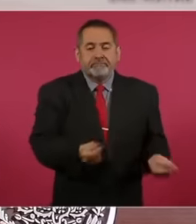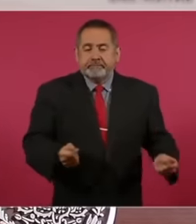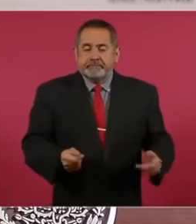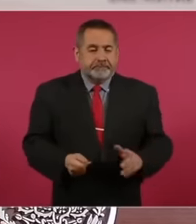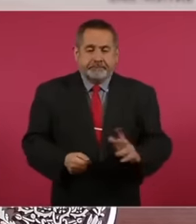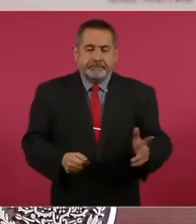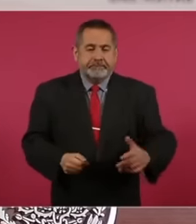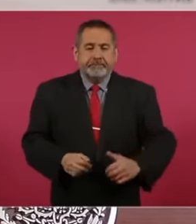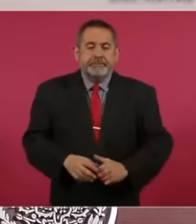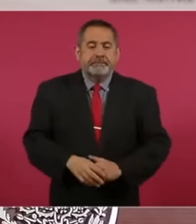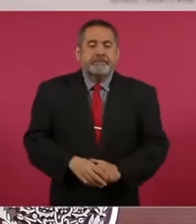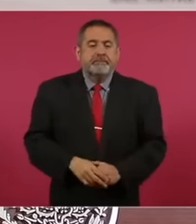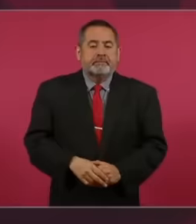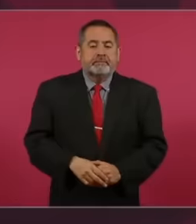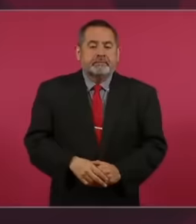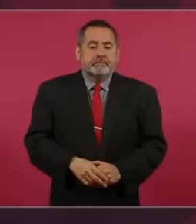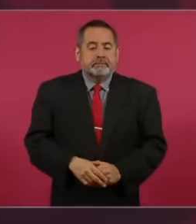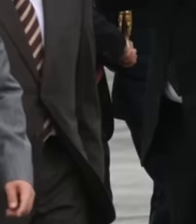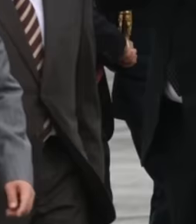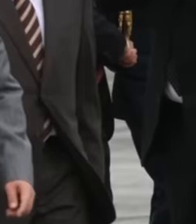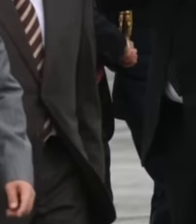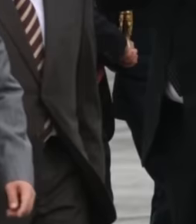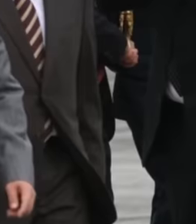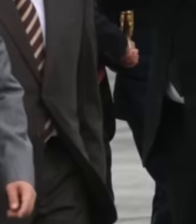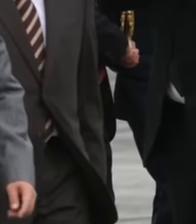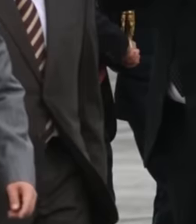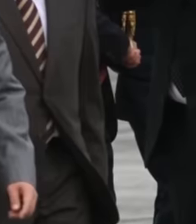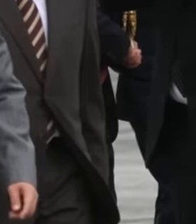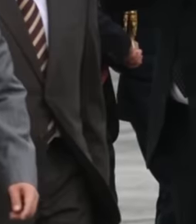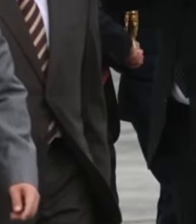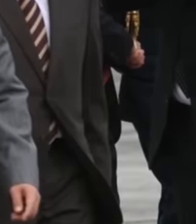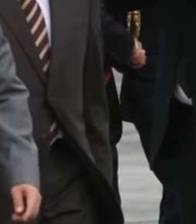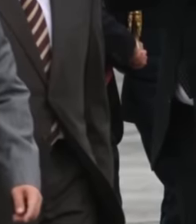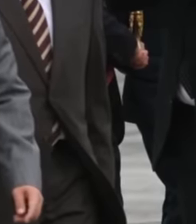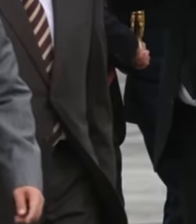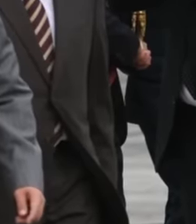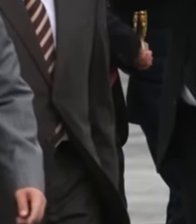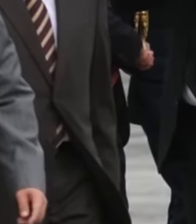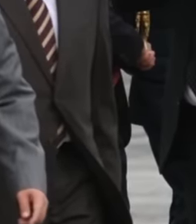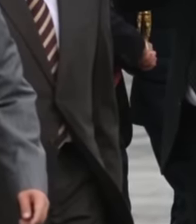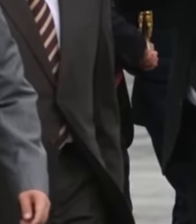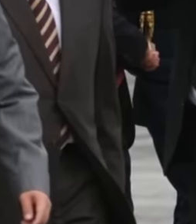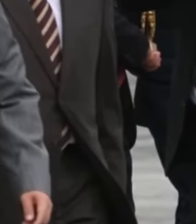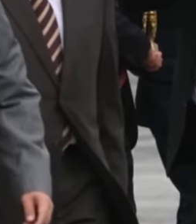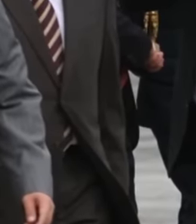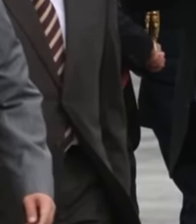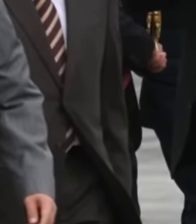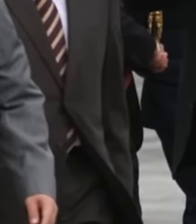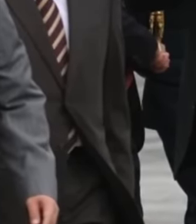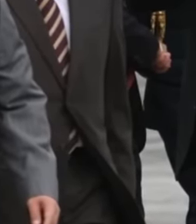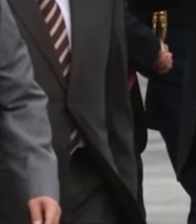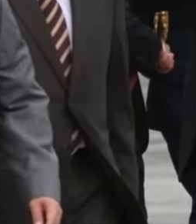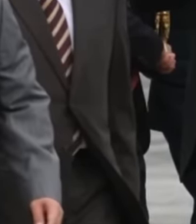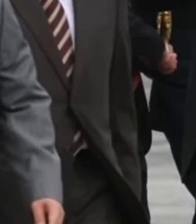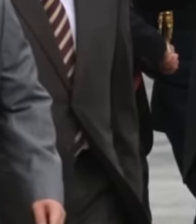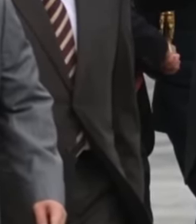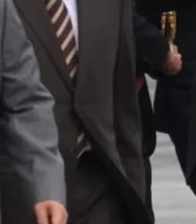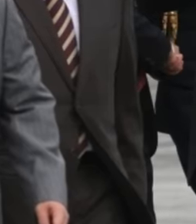Antes, pues imagínense, si García Luna era el secretario de Seguridad Pública,